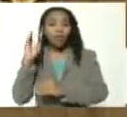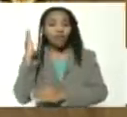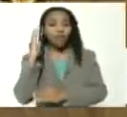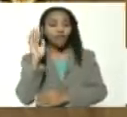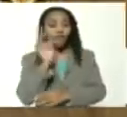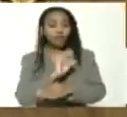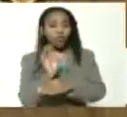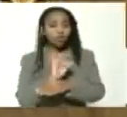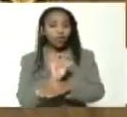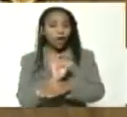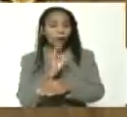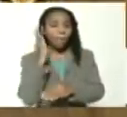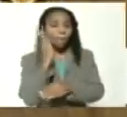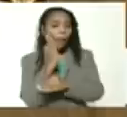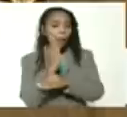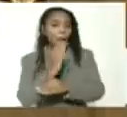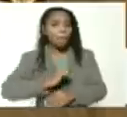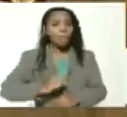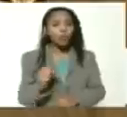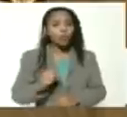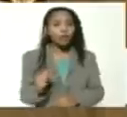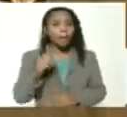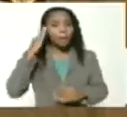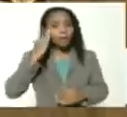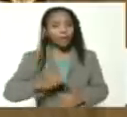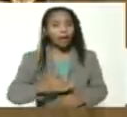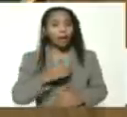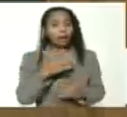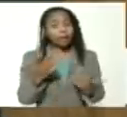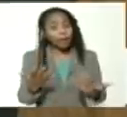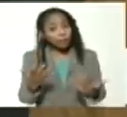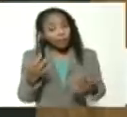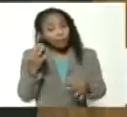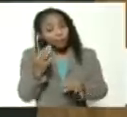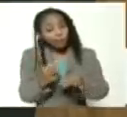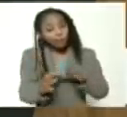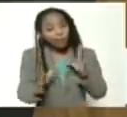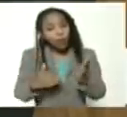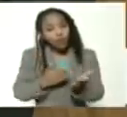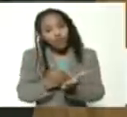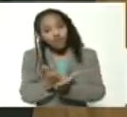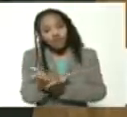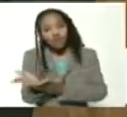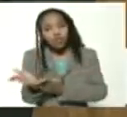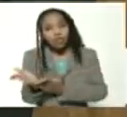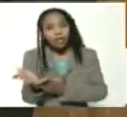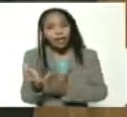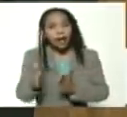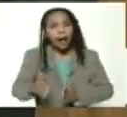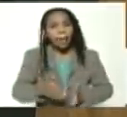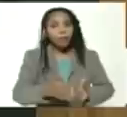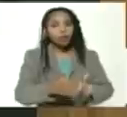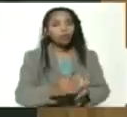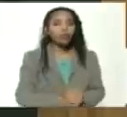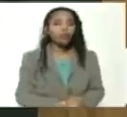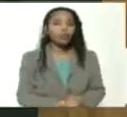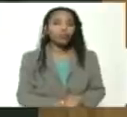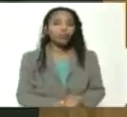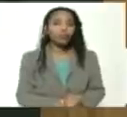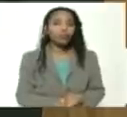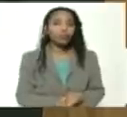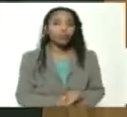funcionarios, entre civiles y militares, que lamentablemente desviaron su camino,